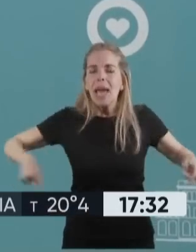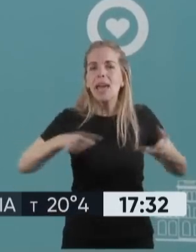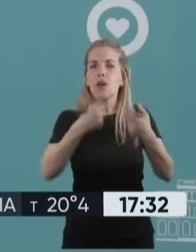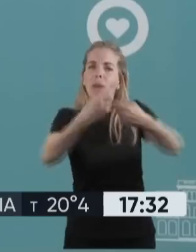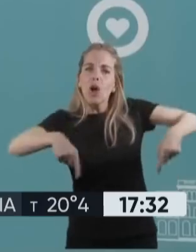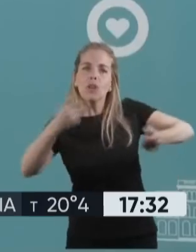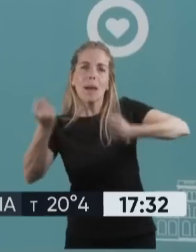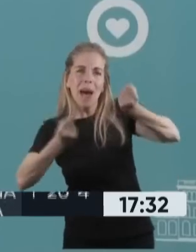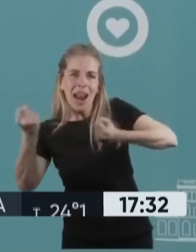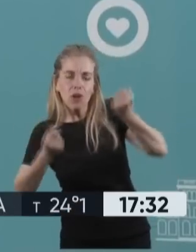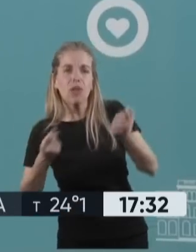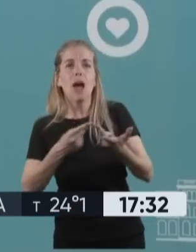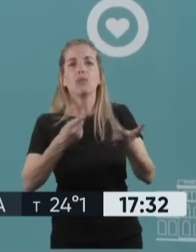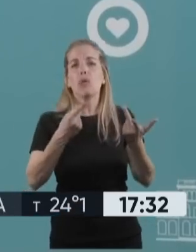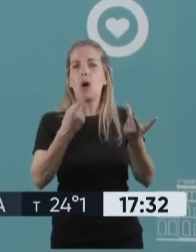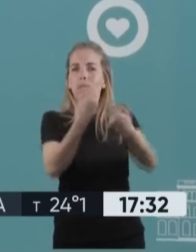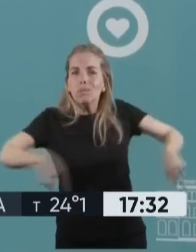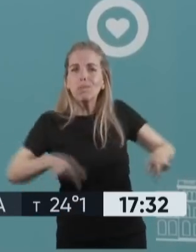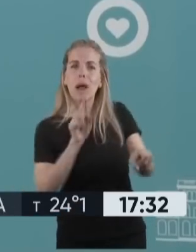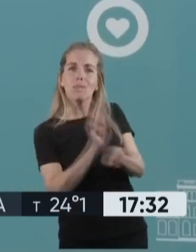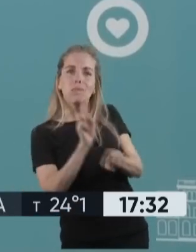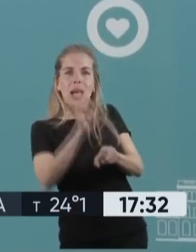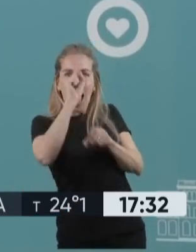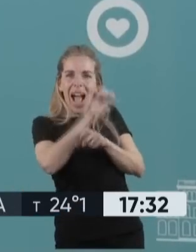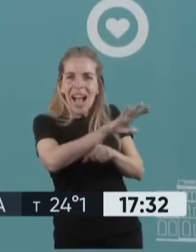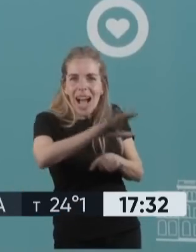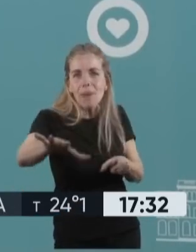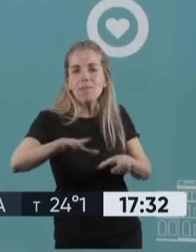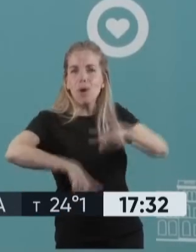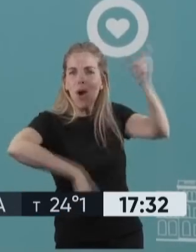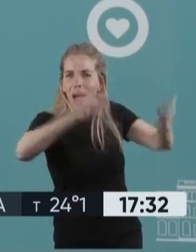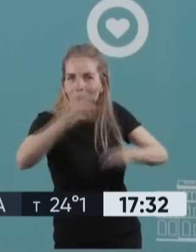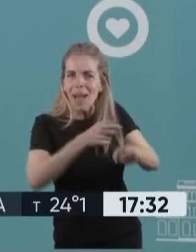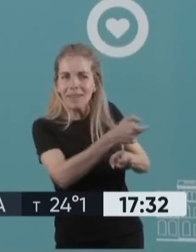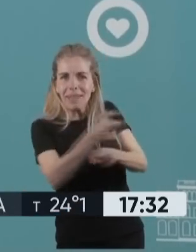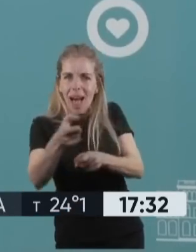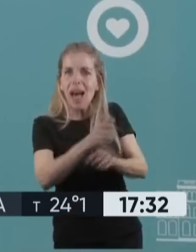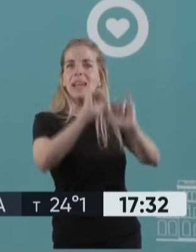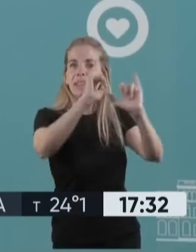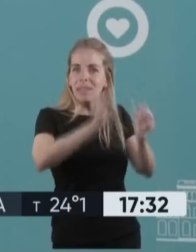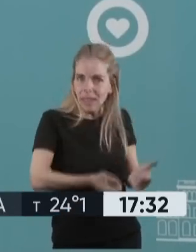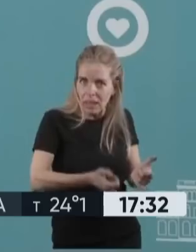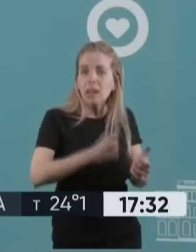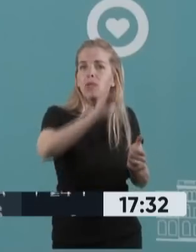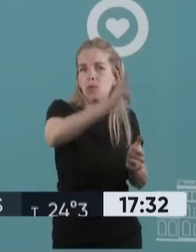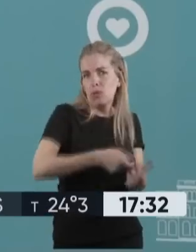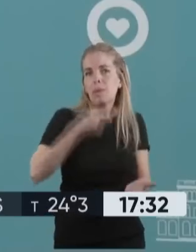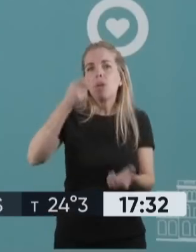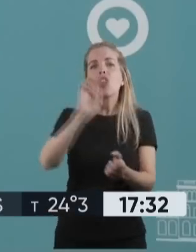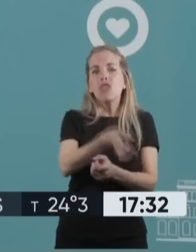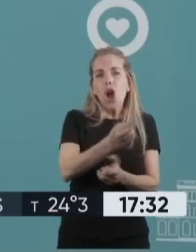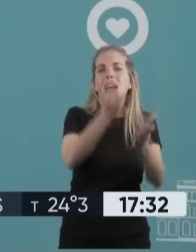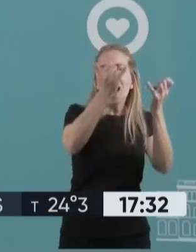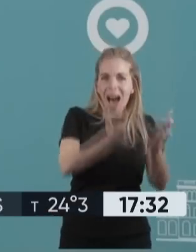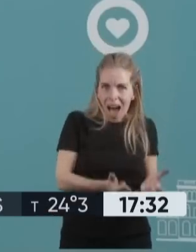para la industria automotriz, todo aquello que tenga que ser que haga que se crezca el trabajo, que crezca la producción, que crezca